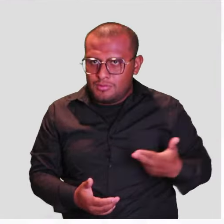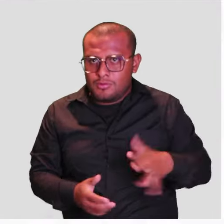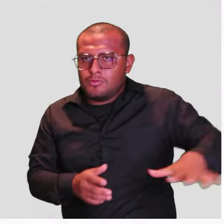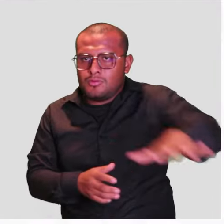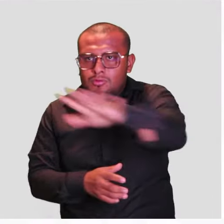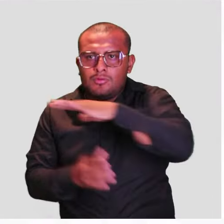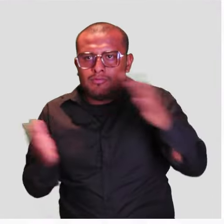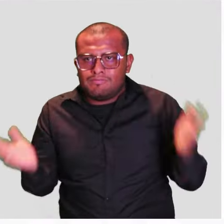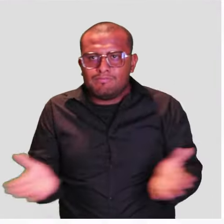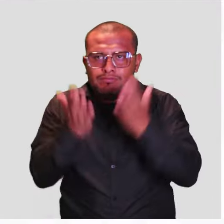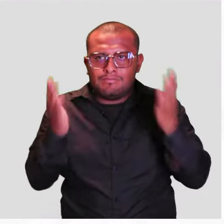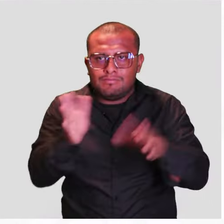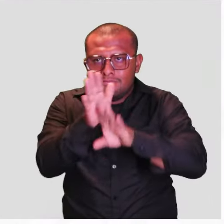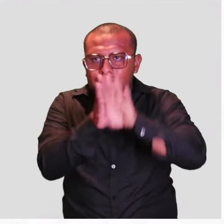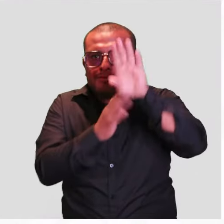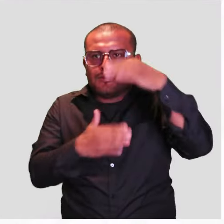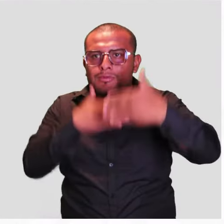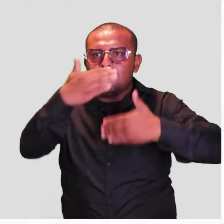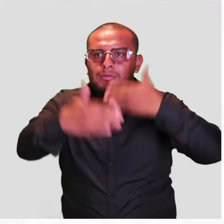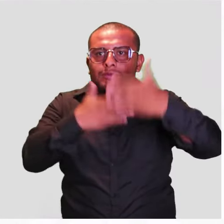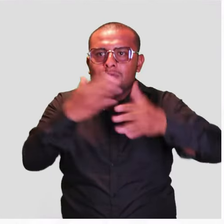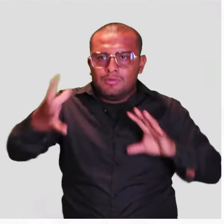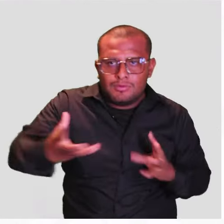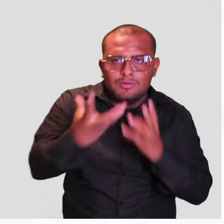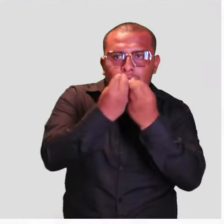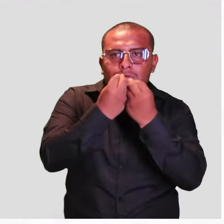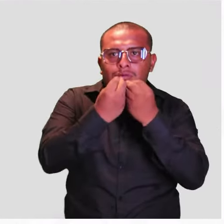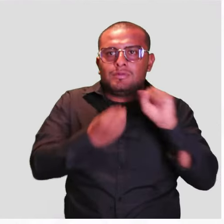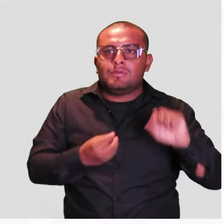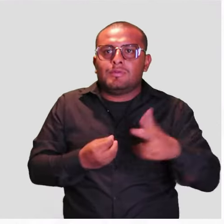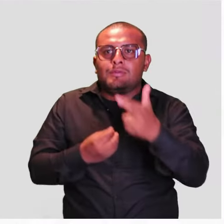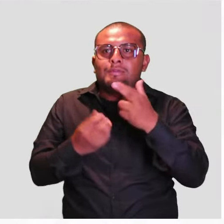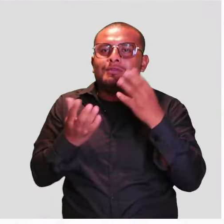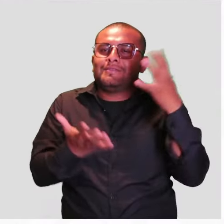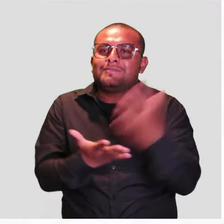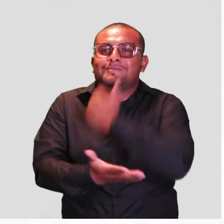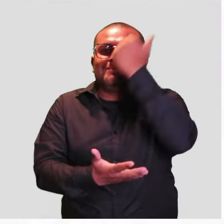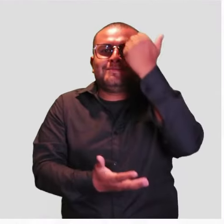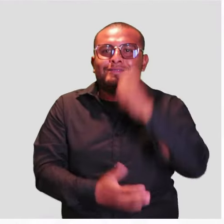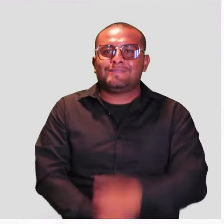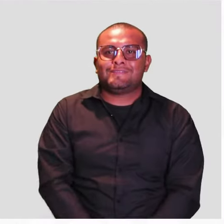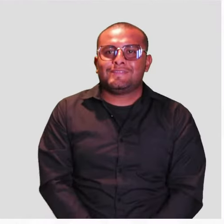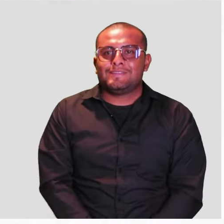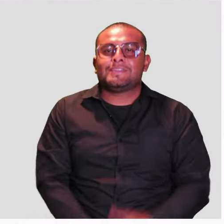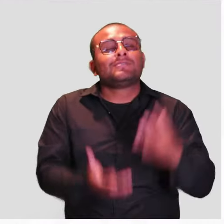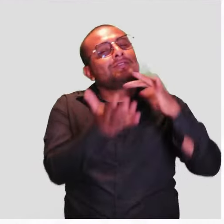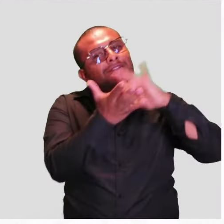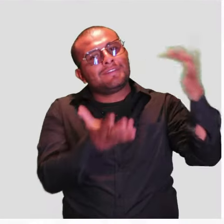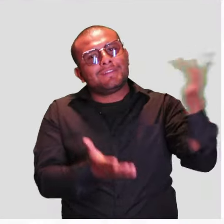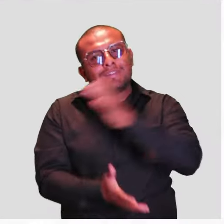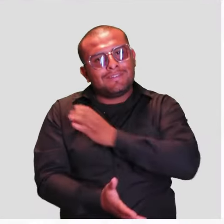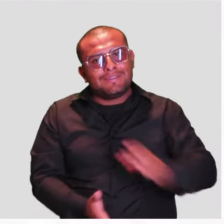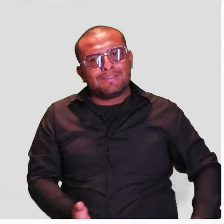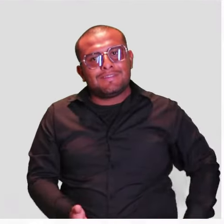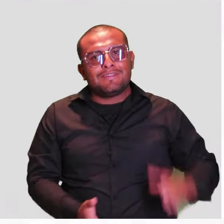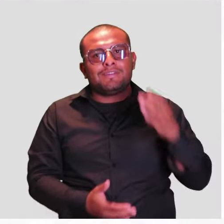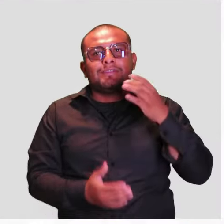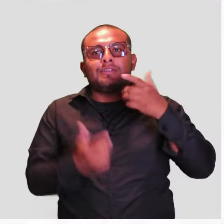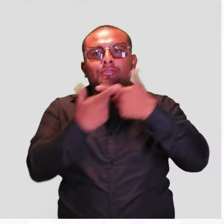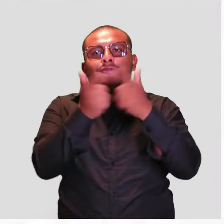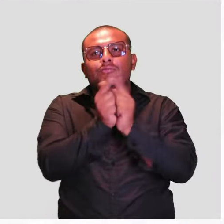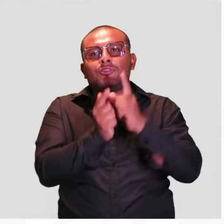buen camino. Juntos, gana San Juan. Muchas gracias, candidato Roberto Cabrera del Partido